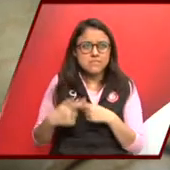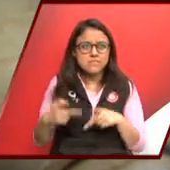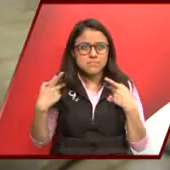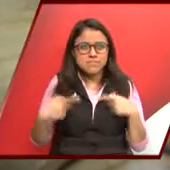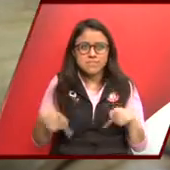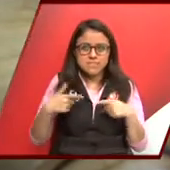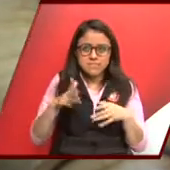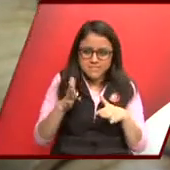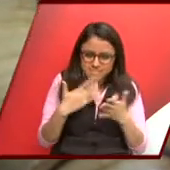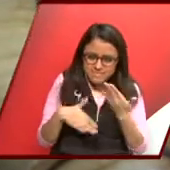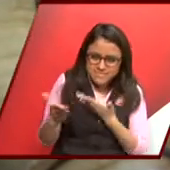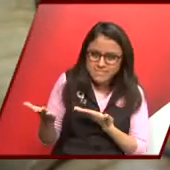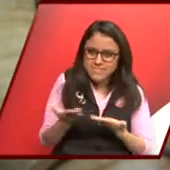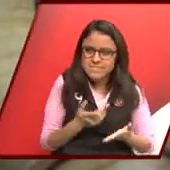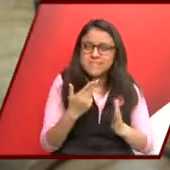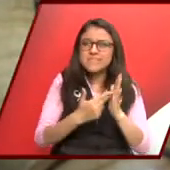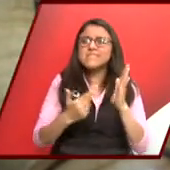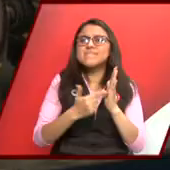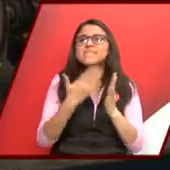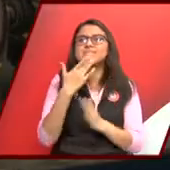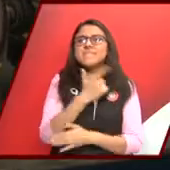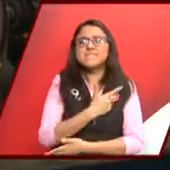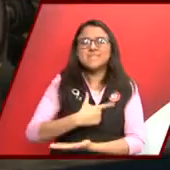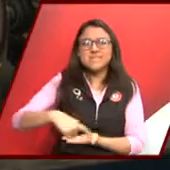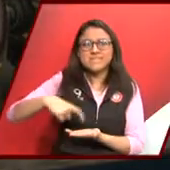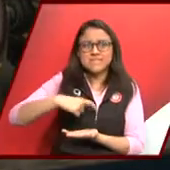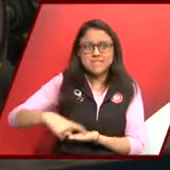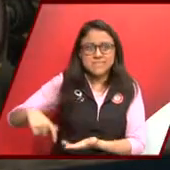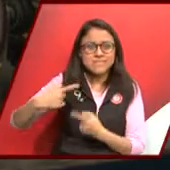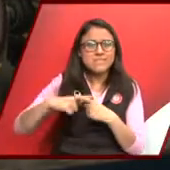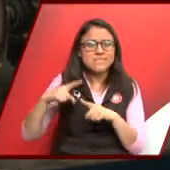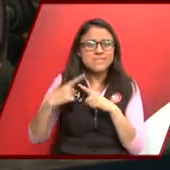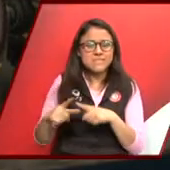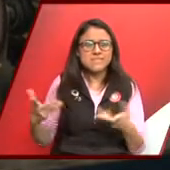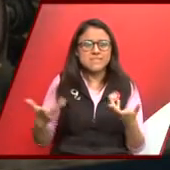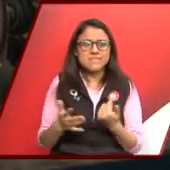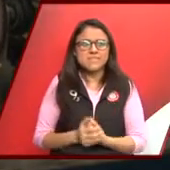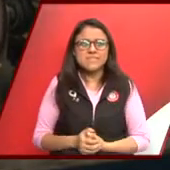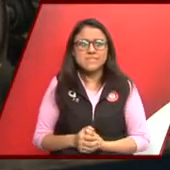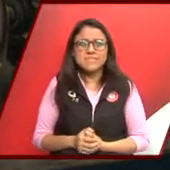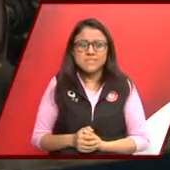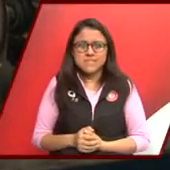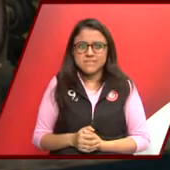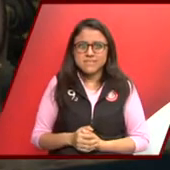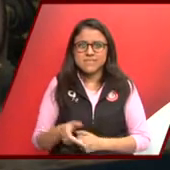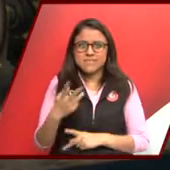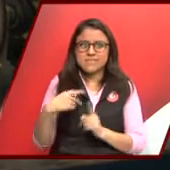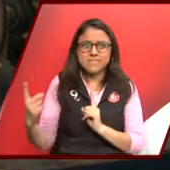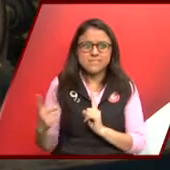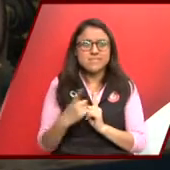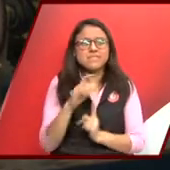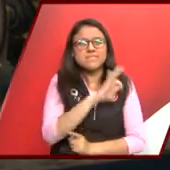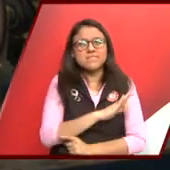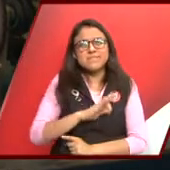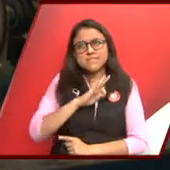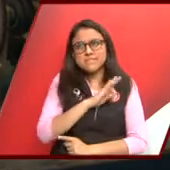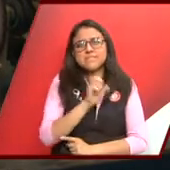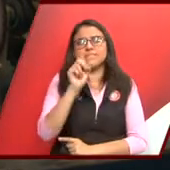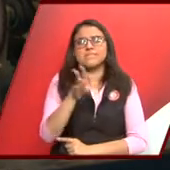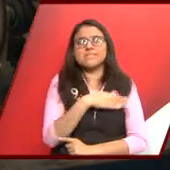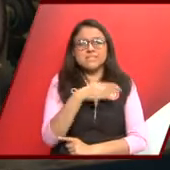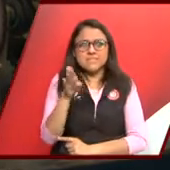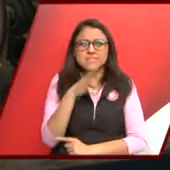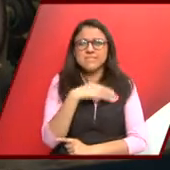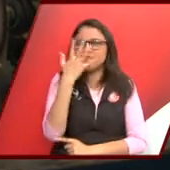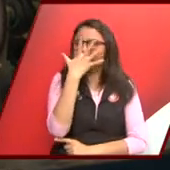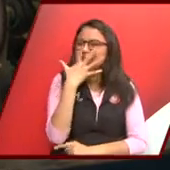a su taller en busca de un buen trompo. Por la gente que se acerca, me felicita y dice, ay, que están bien bonitos